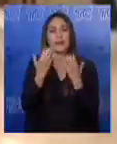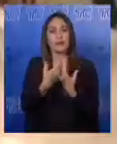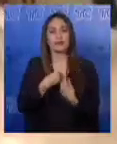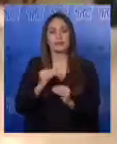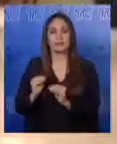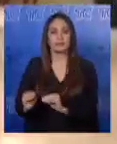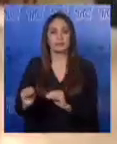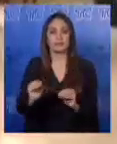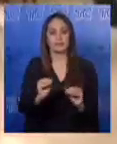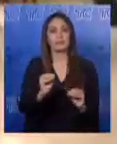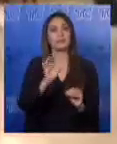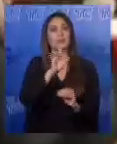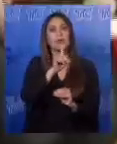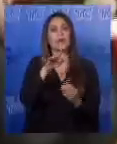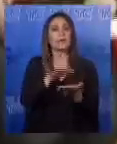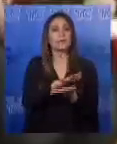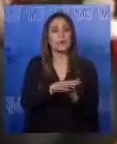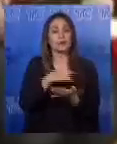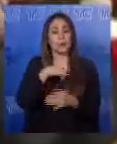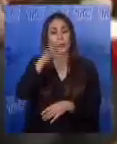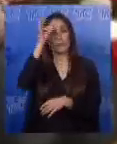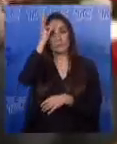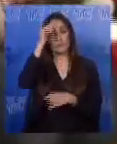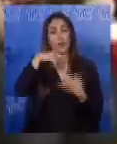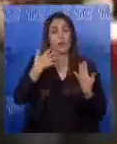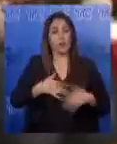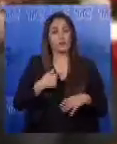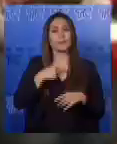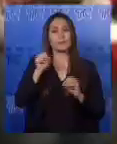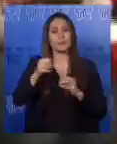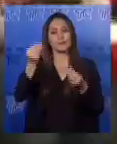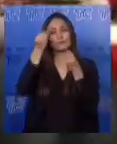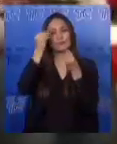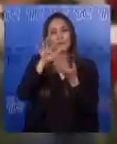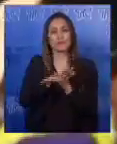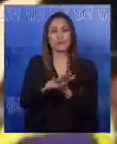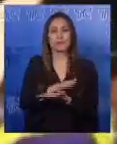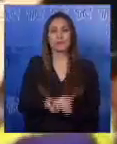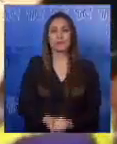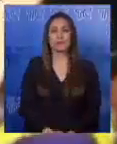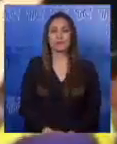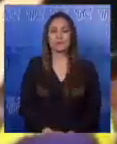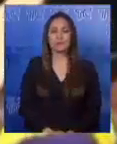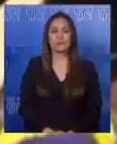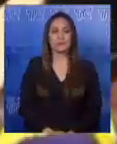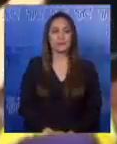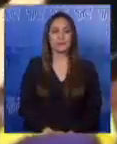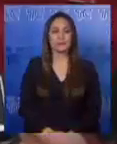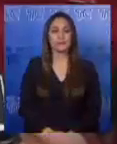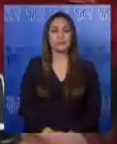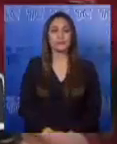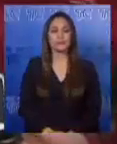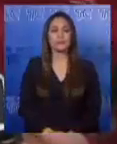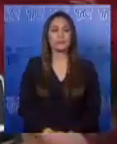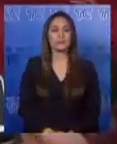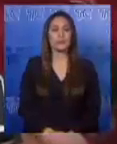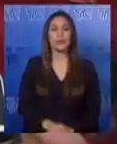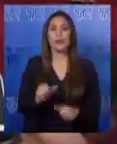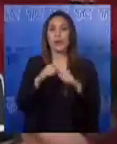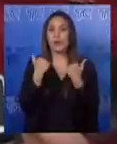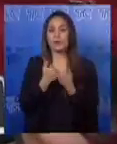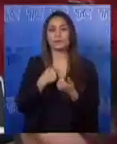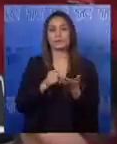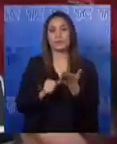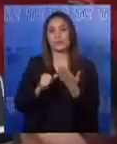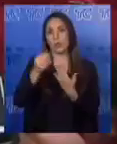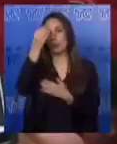particulares para que sigan estudiando mientras son tratados de sus dolencias las aulas las las pone el Ministerio de